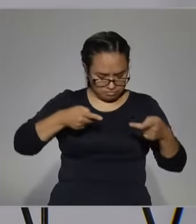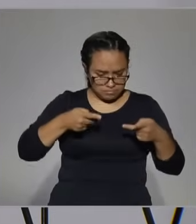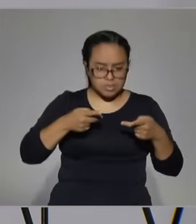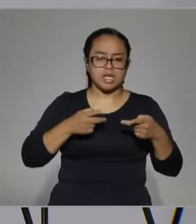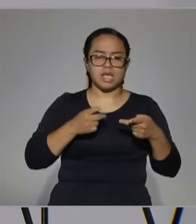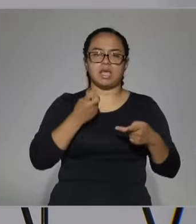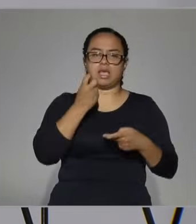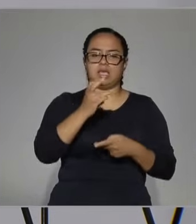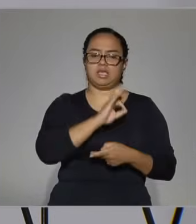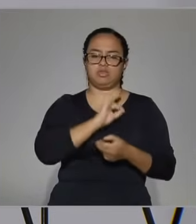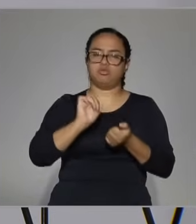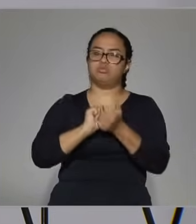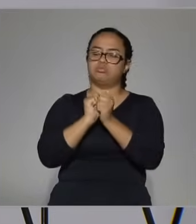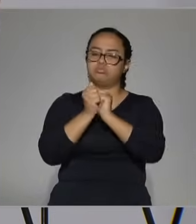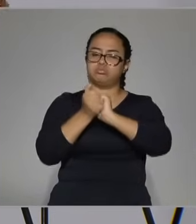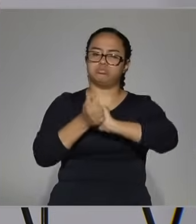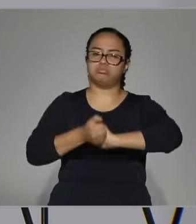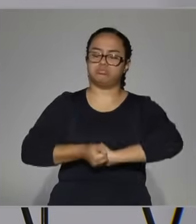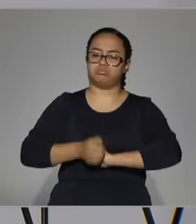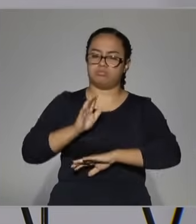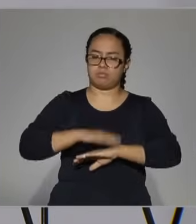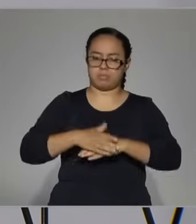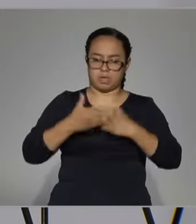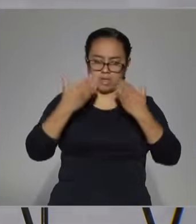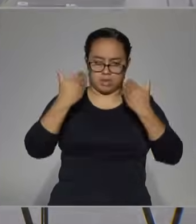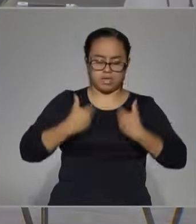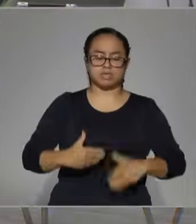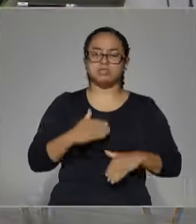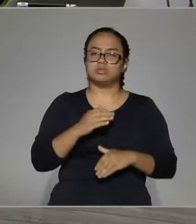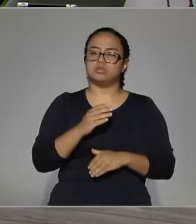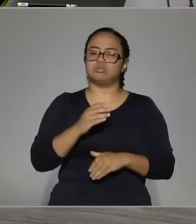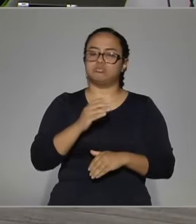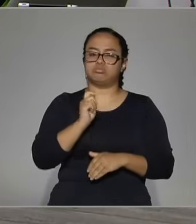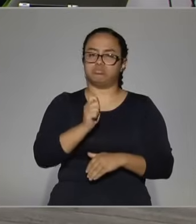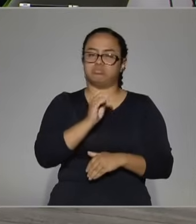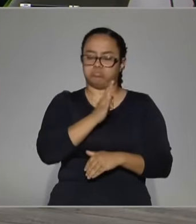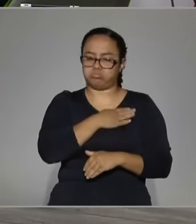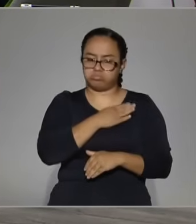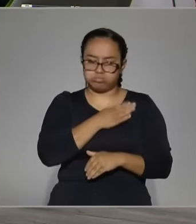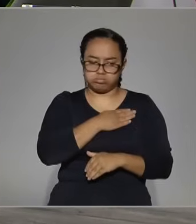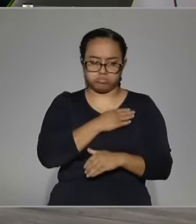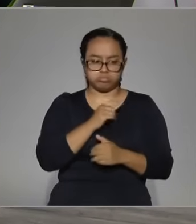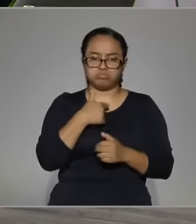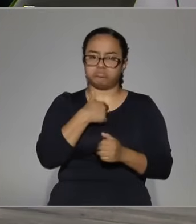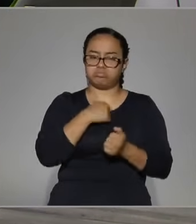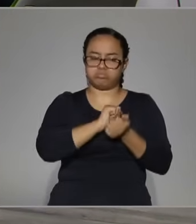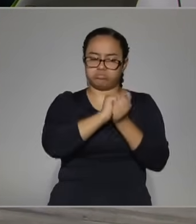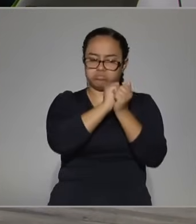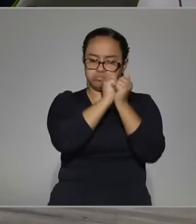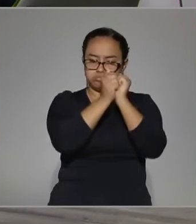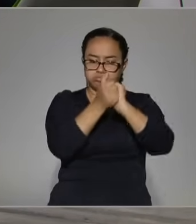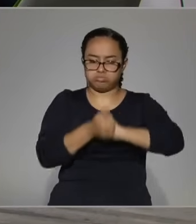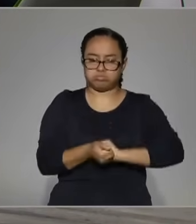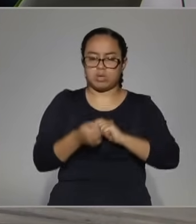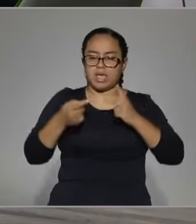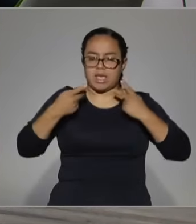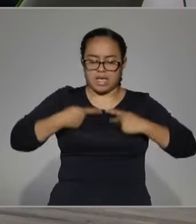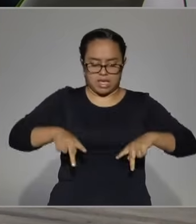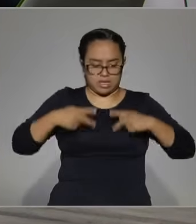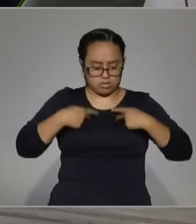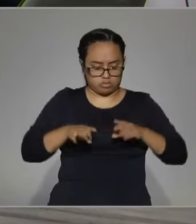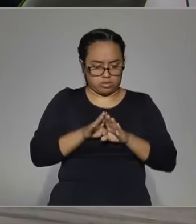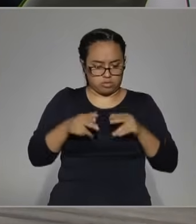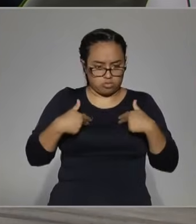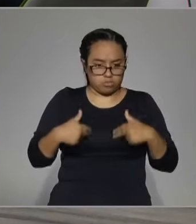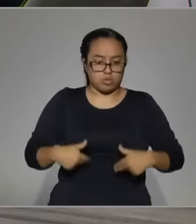que nos volvamos cada vez personas. Carl Rogers le llamaba el proceso de convertirnos en personas y tiene un